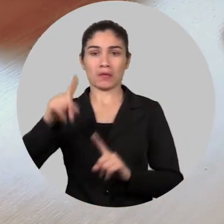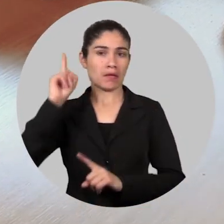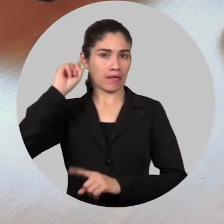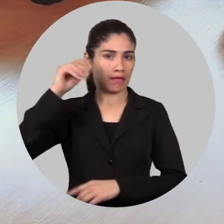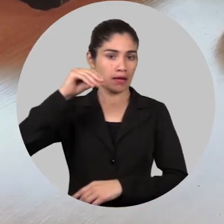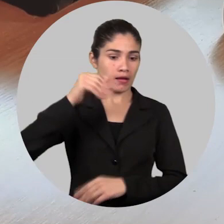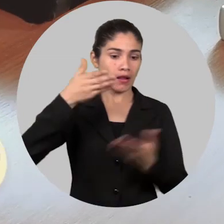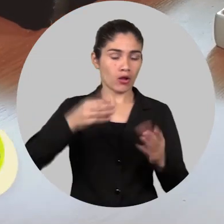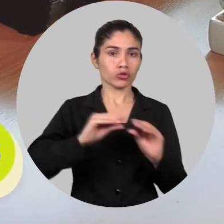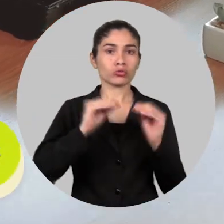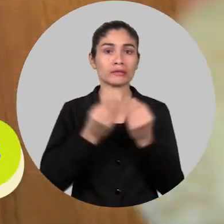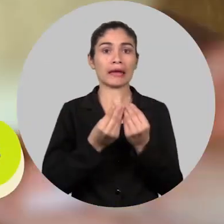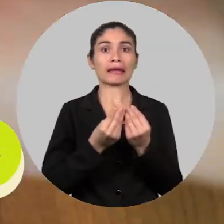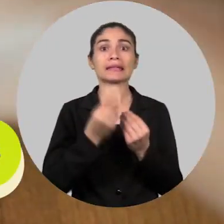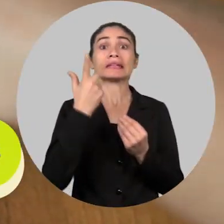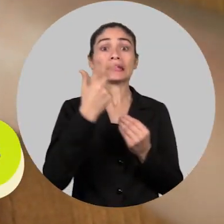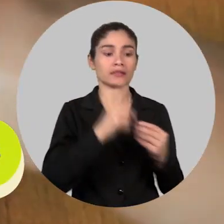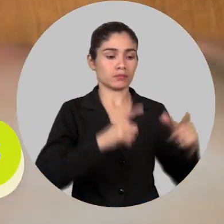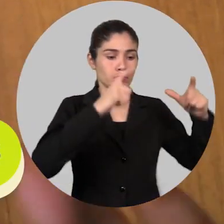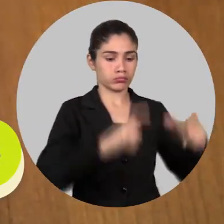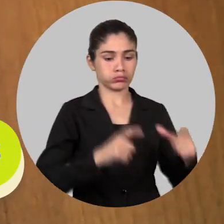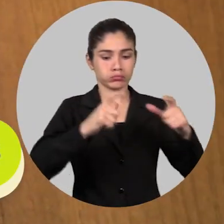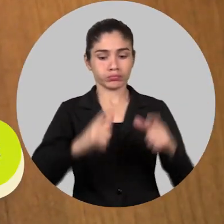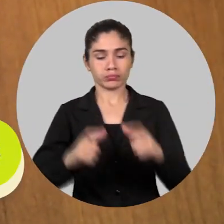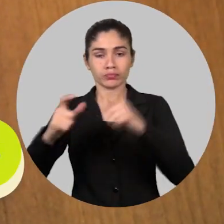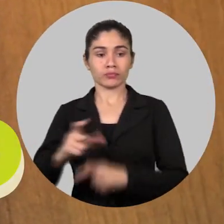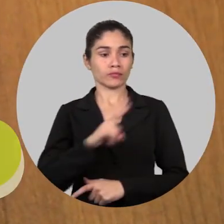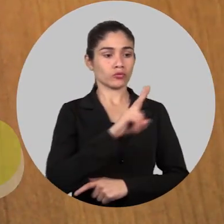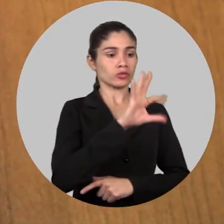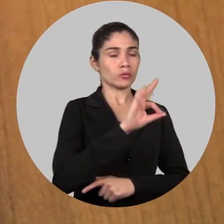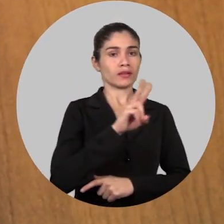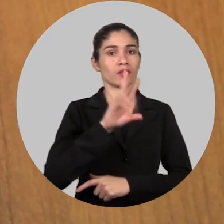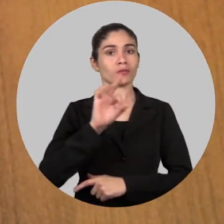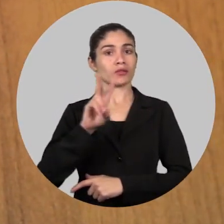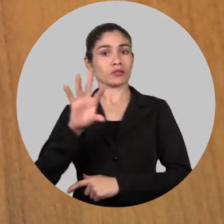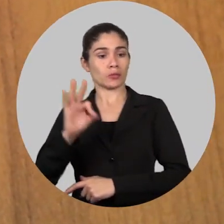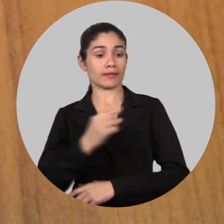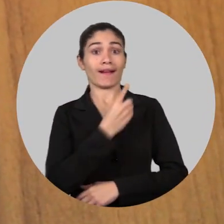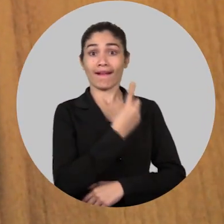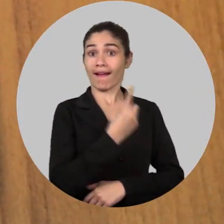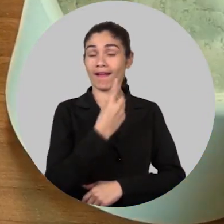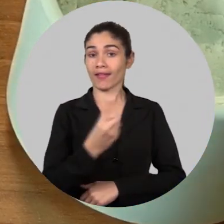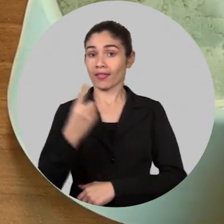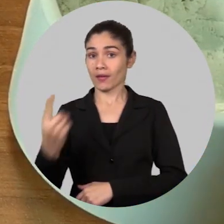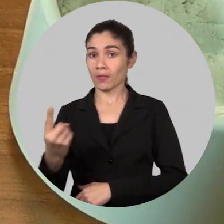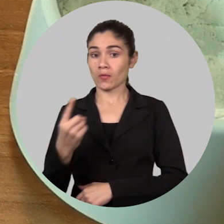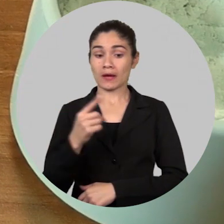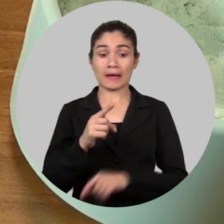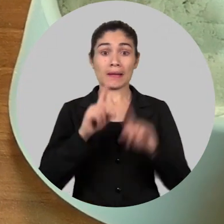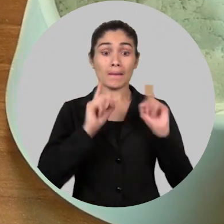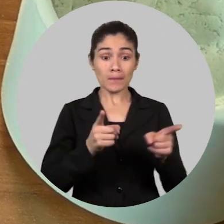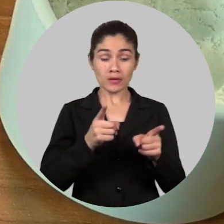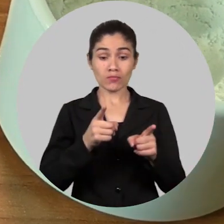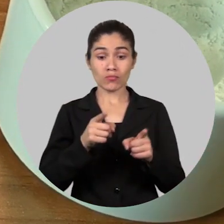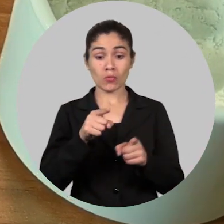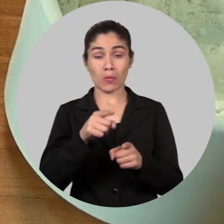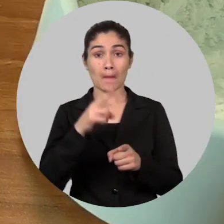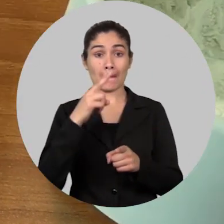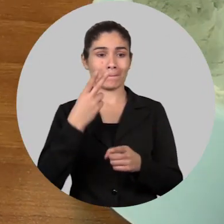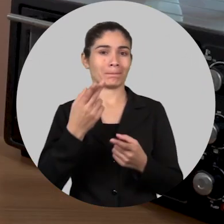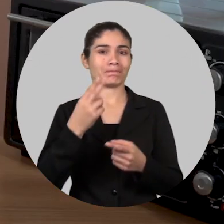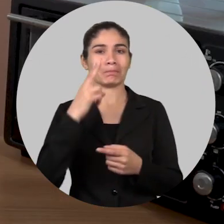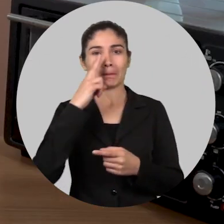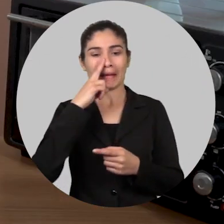gramos de harina salen 3 prepizzas de 250 gramos cada uno. De